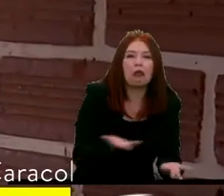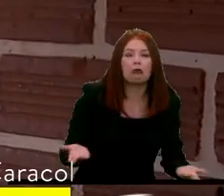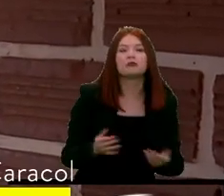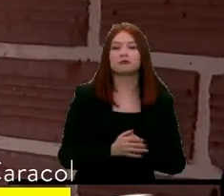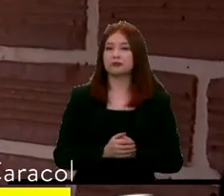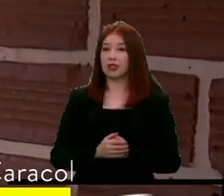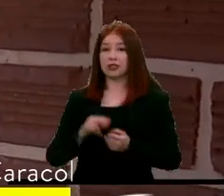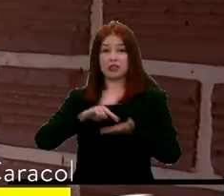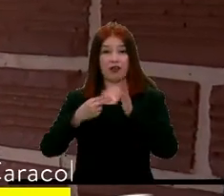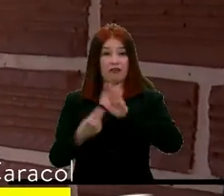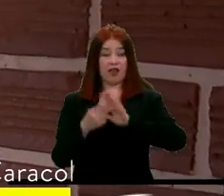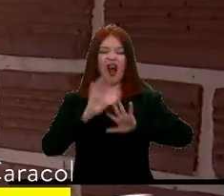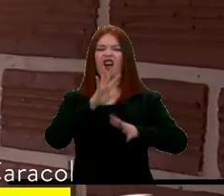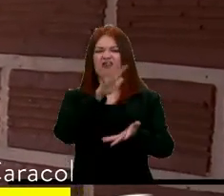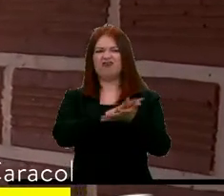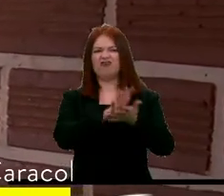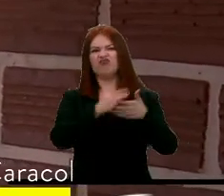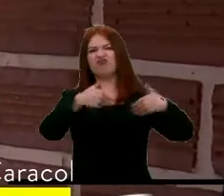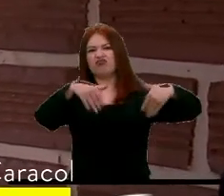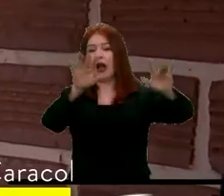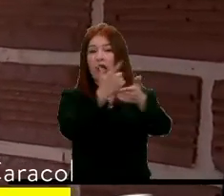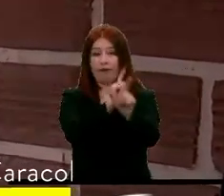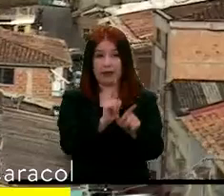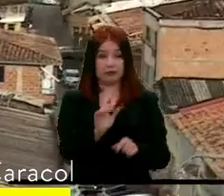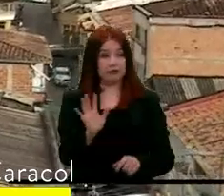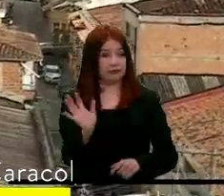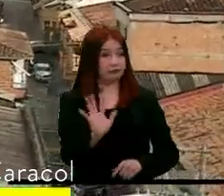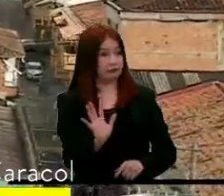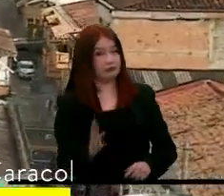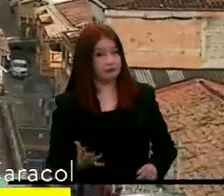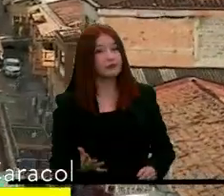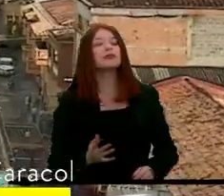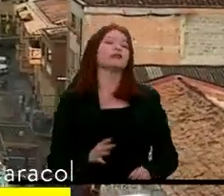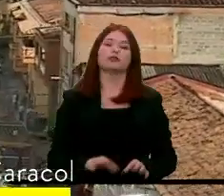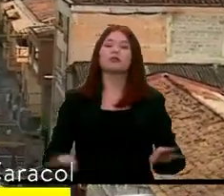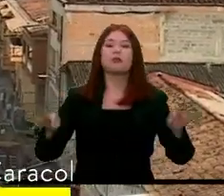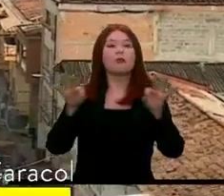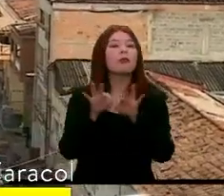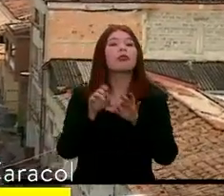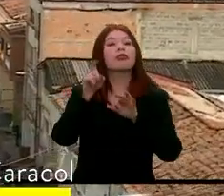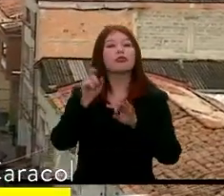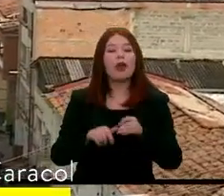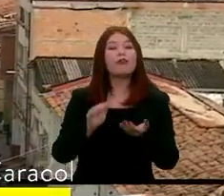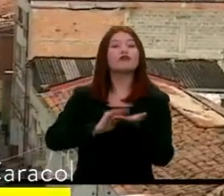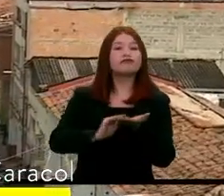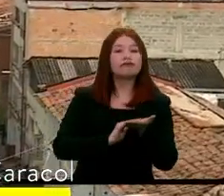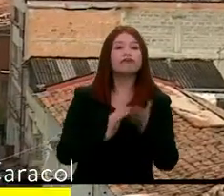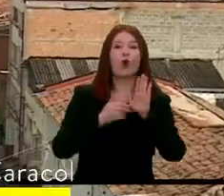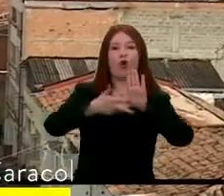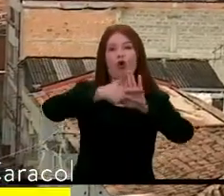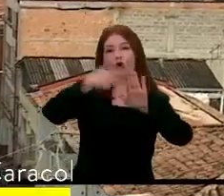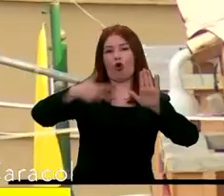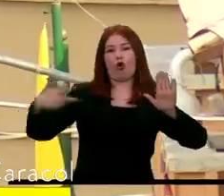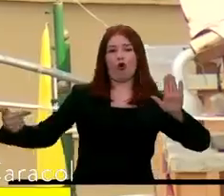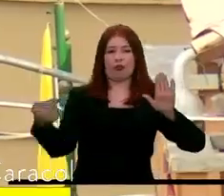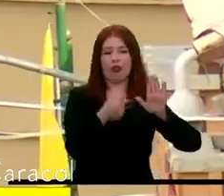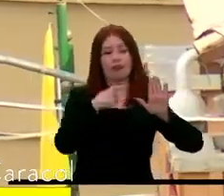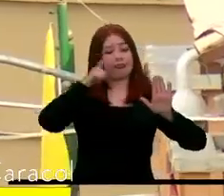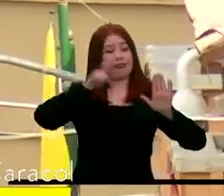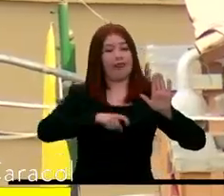impunidad. Todos los procesos, con independencia de su naturaleza, se regirán por la Constitución